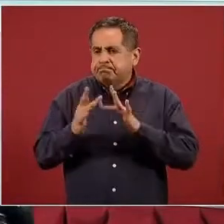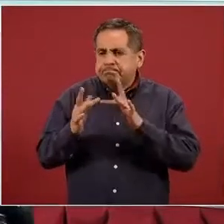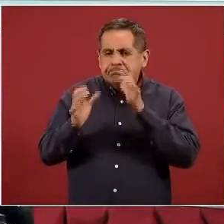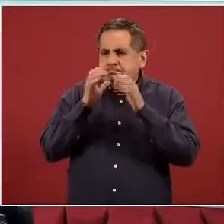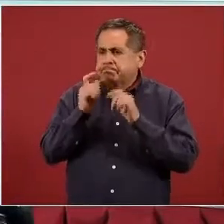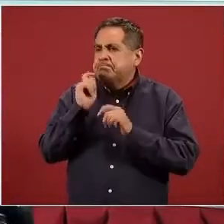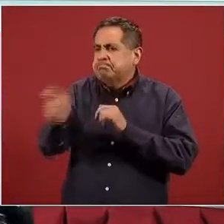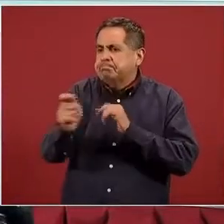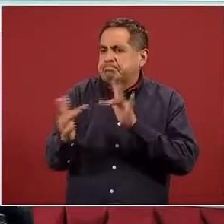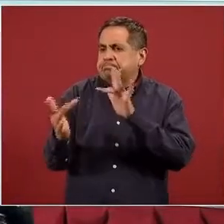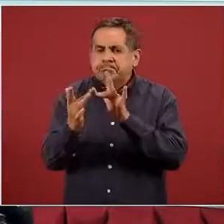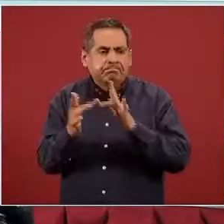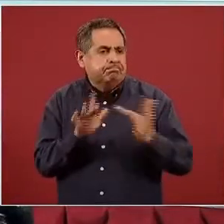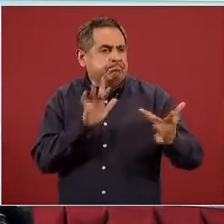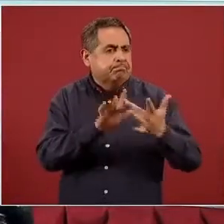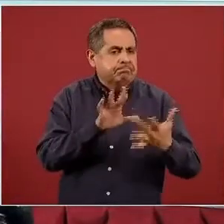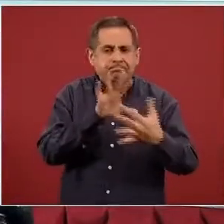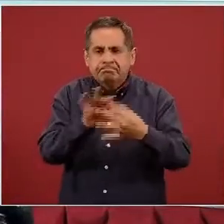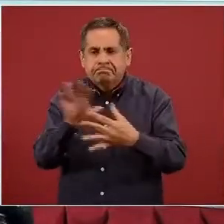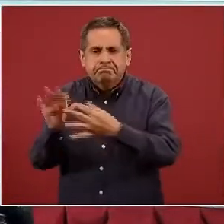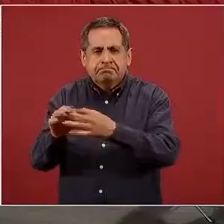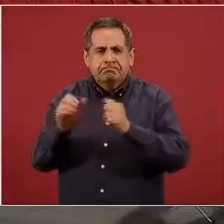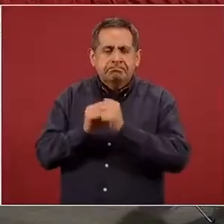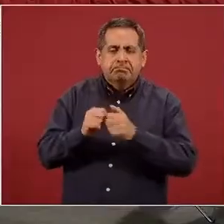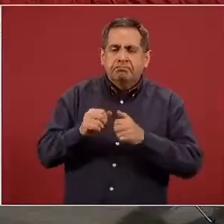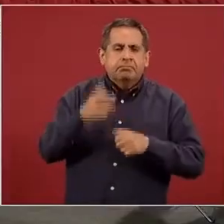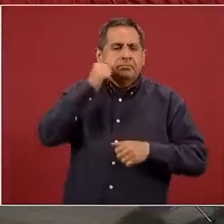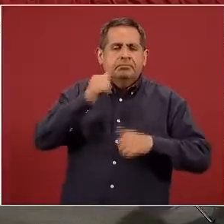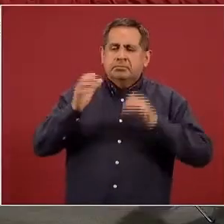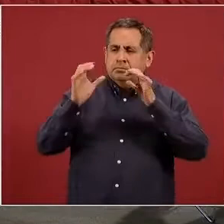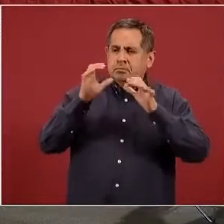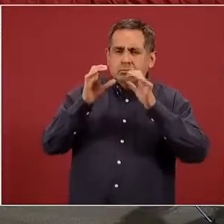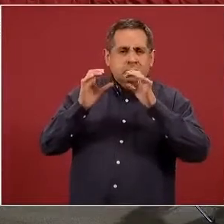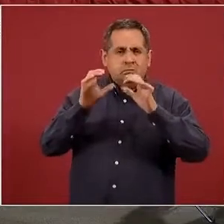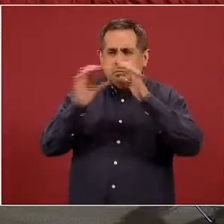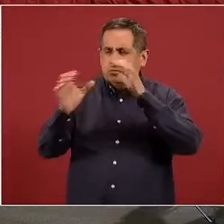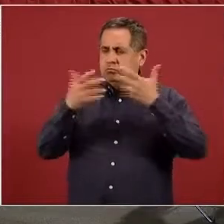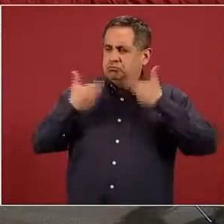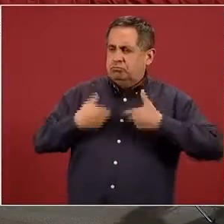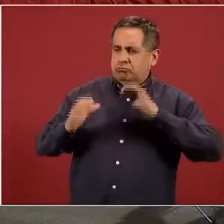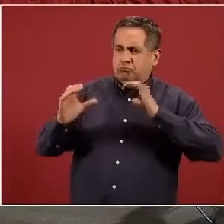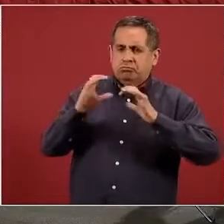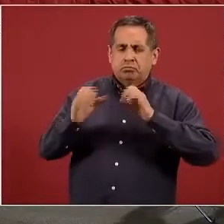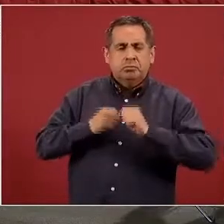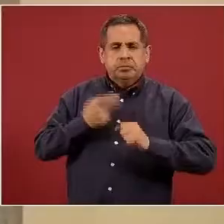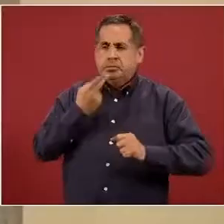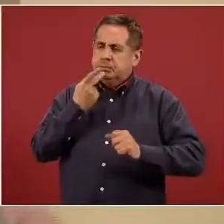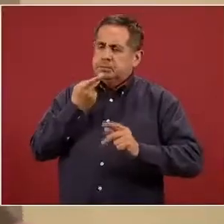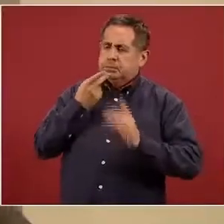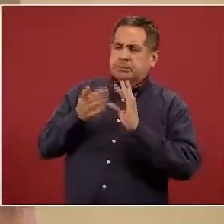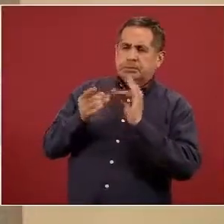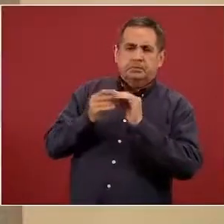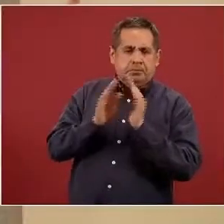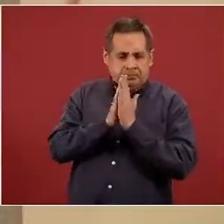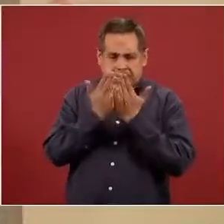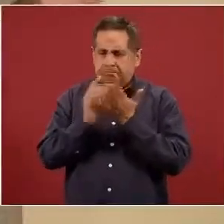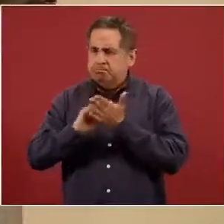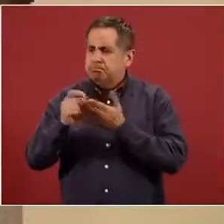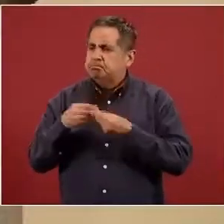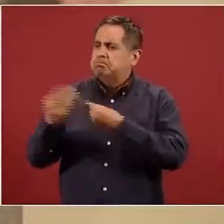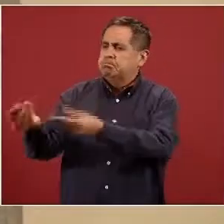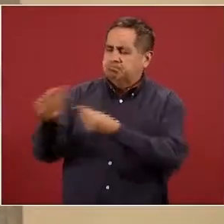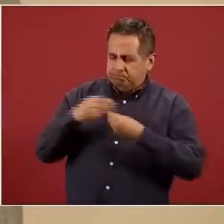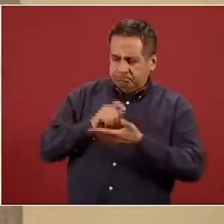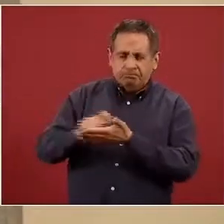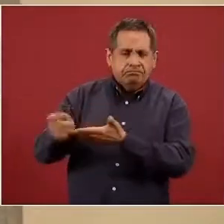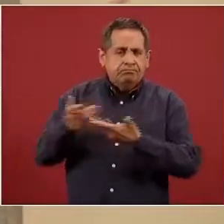todo el tiempo, ya sea pues a través del lenguaje corporal, ¿no? Ya sea a través del habla, ya sea a través de los libros, pues ahora se